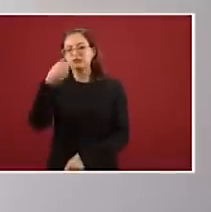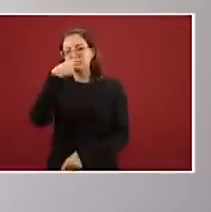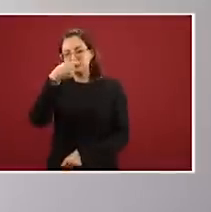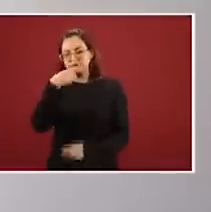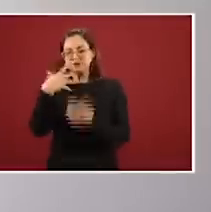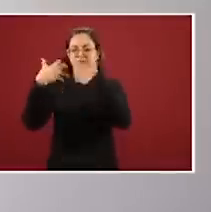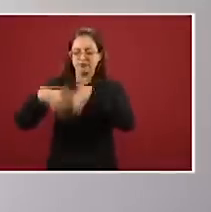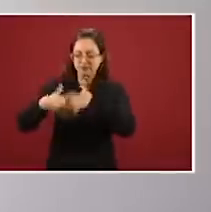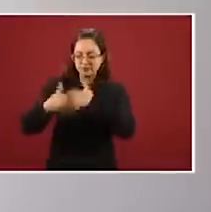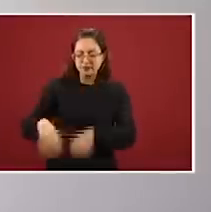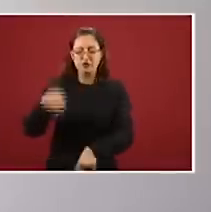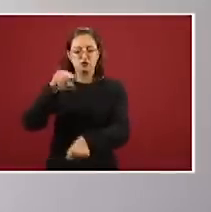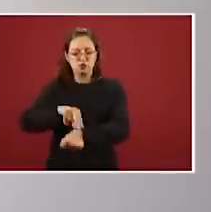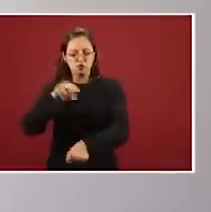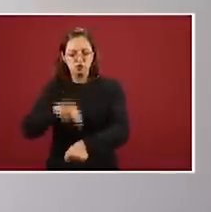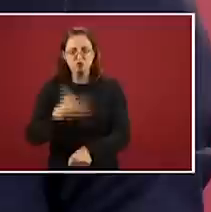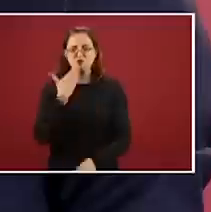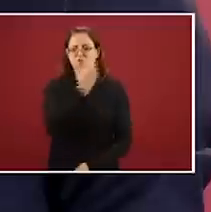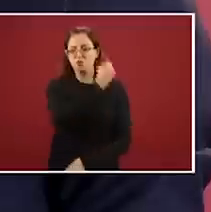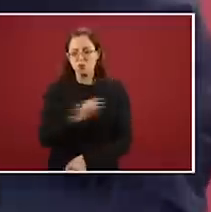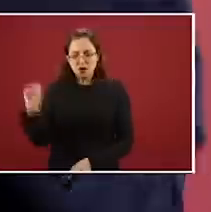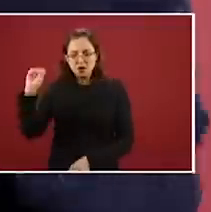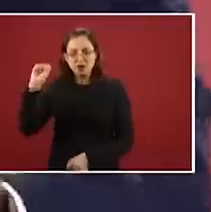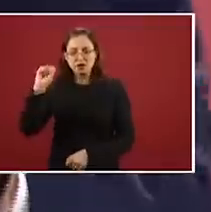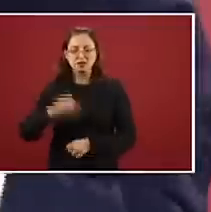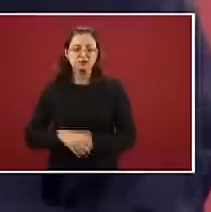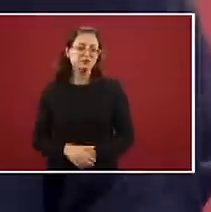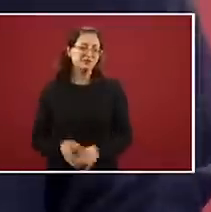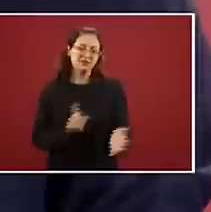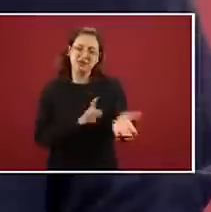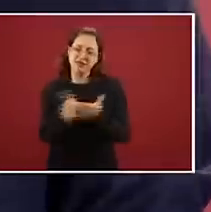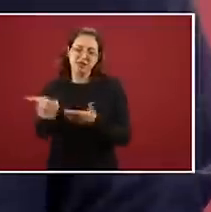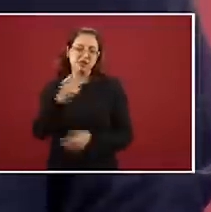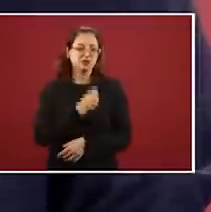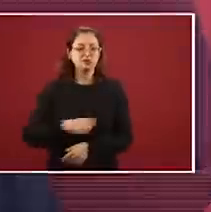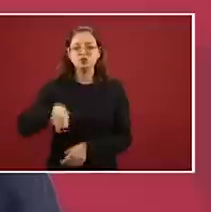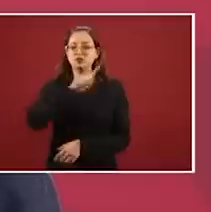el especialista. Es el derecho a la salud.